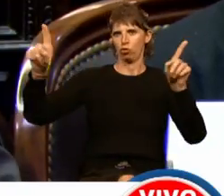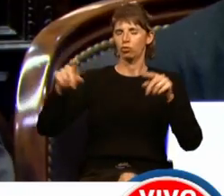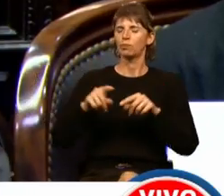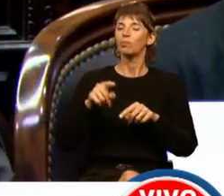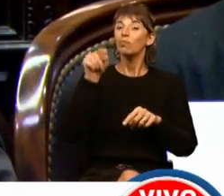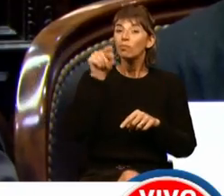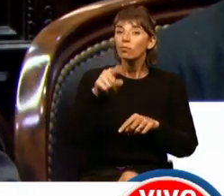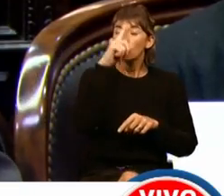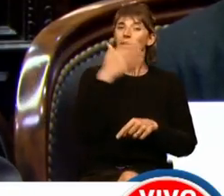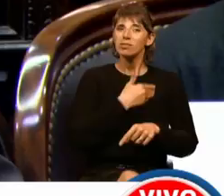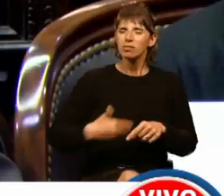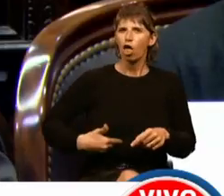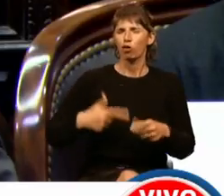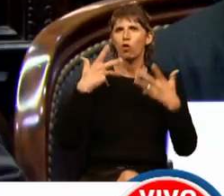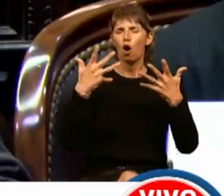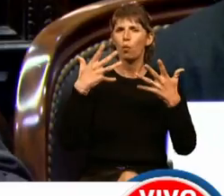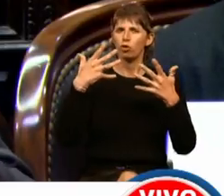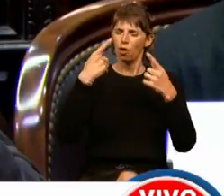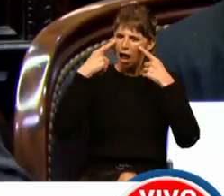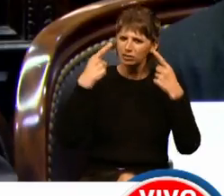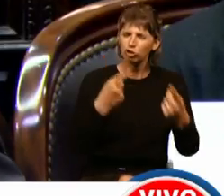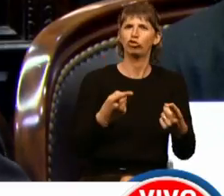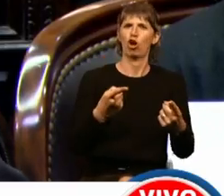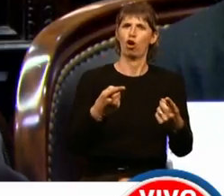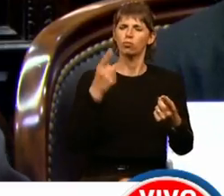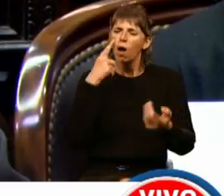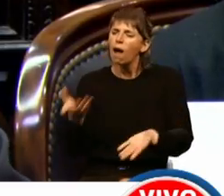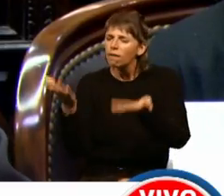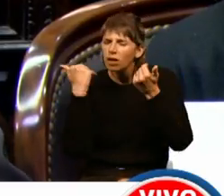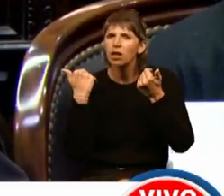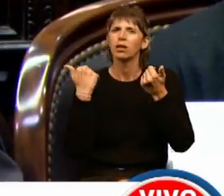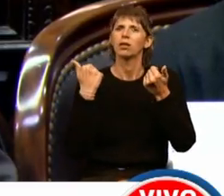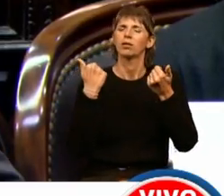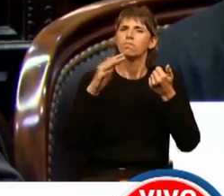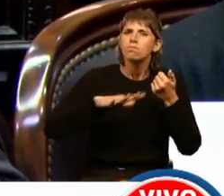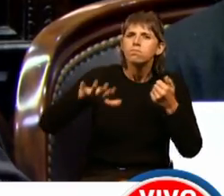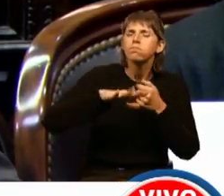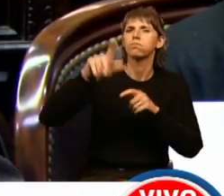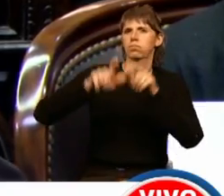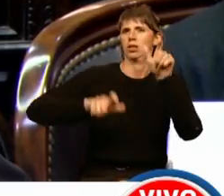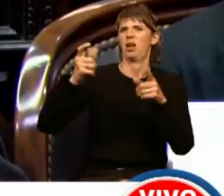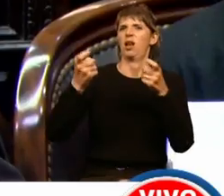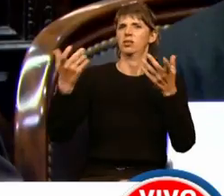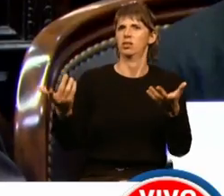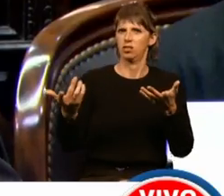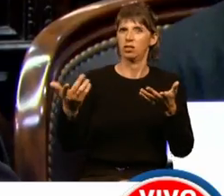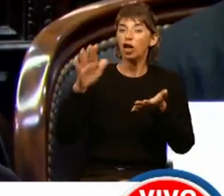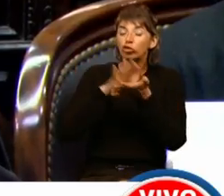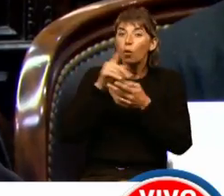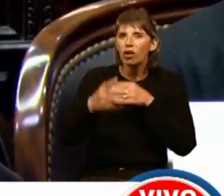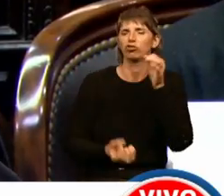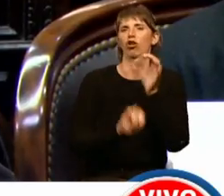pone atención escucha y construye propuestas según las necesidades y las